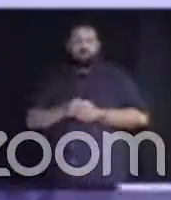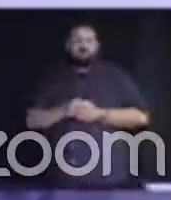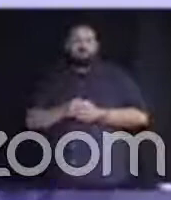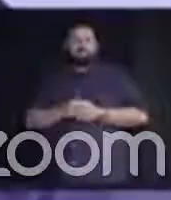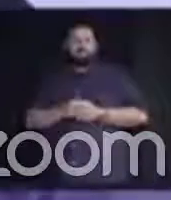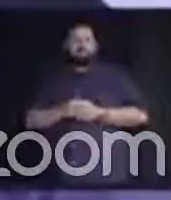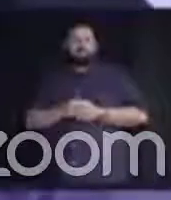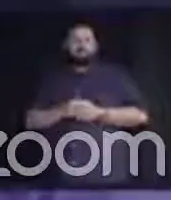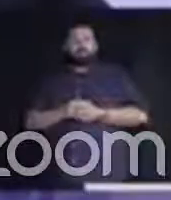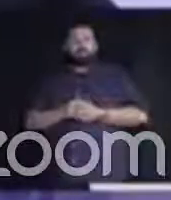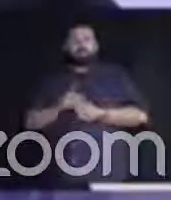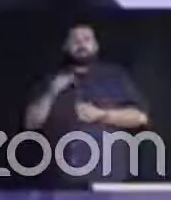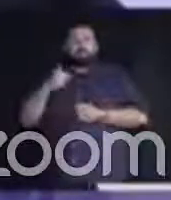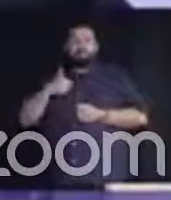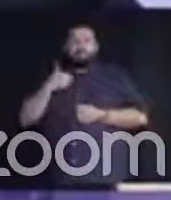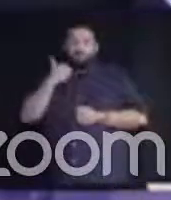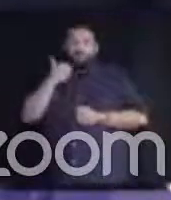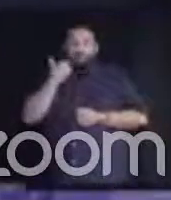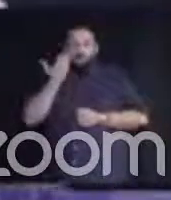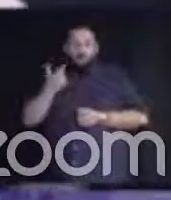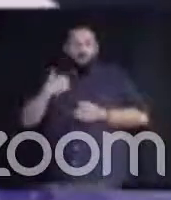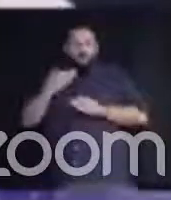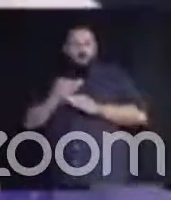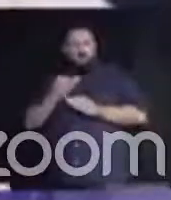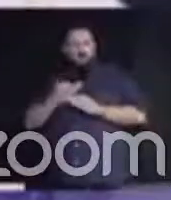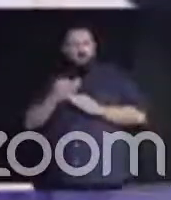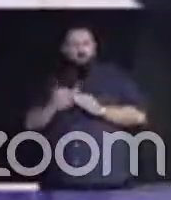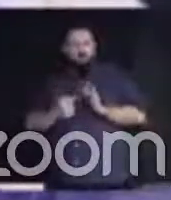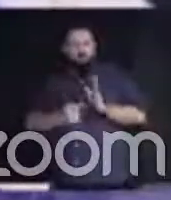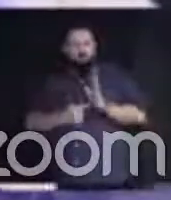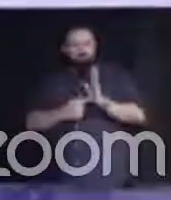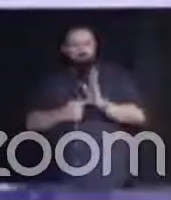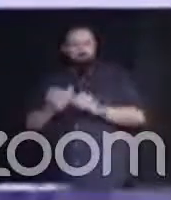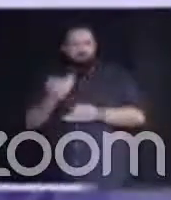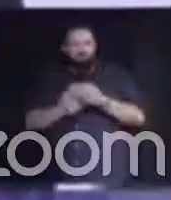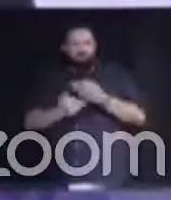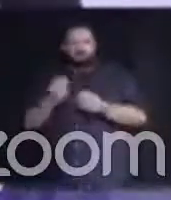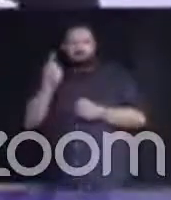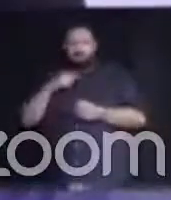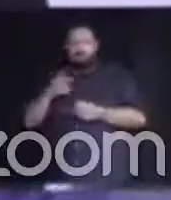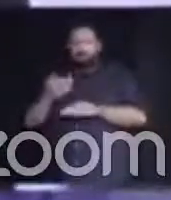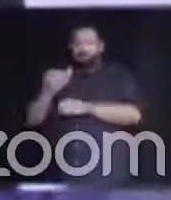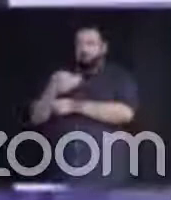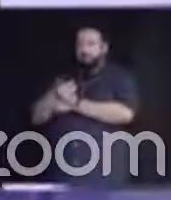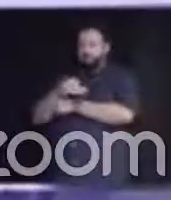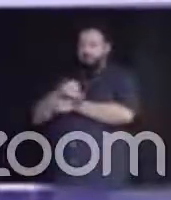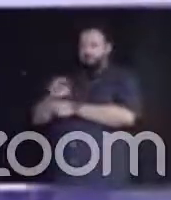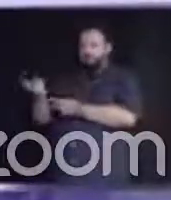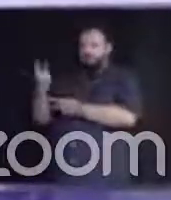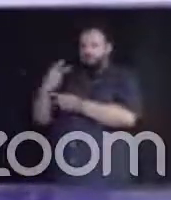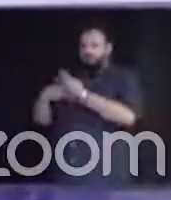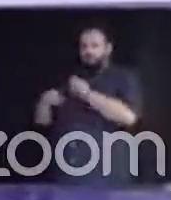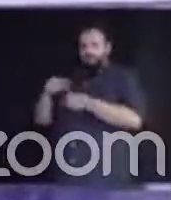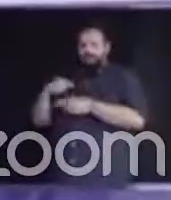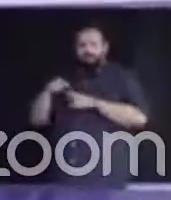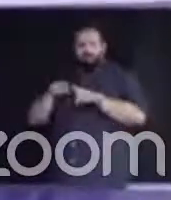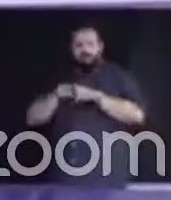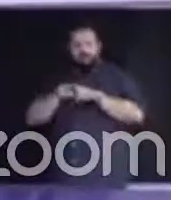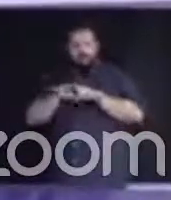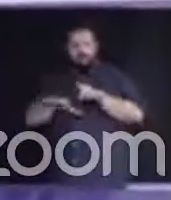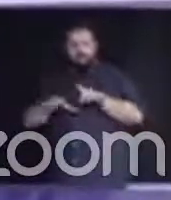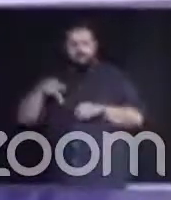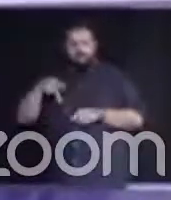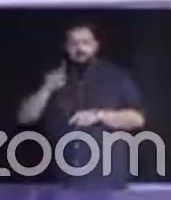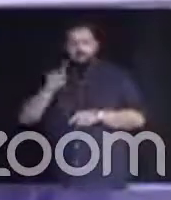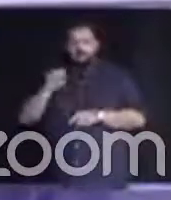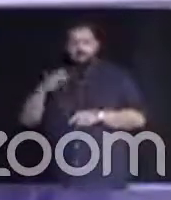¿Les parece? Quiero hacer una mención en lo que llega a Kenia para acompañarme a dar los reconocimientos y